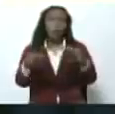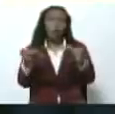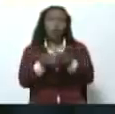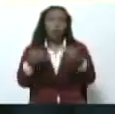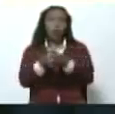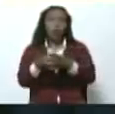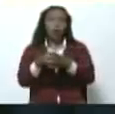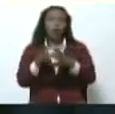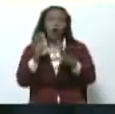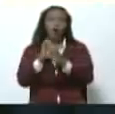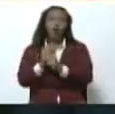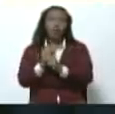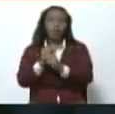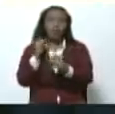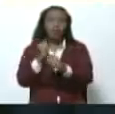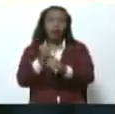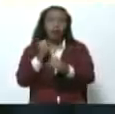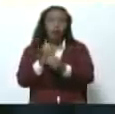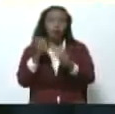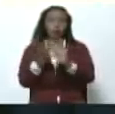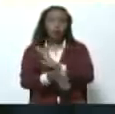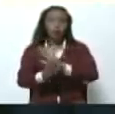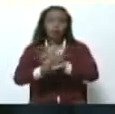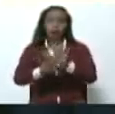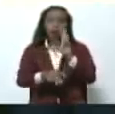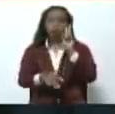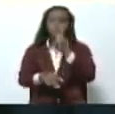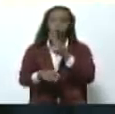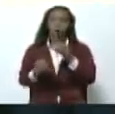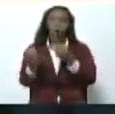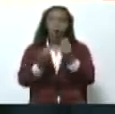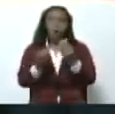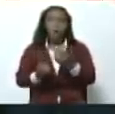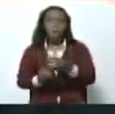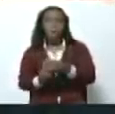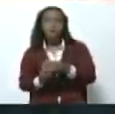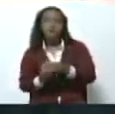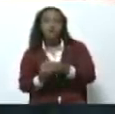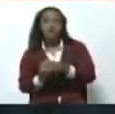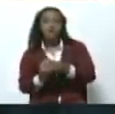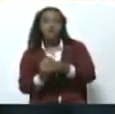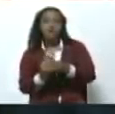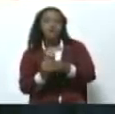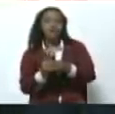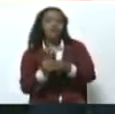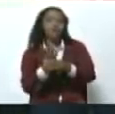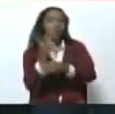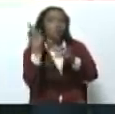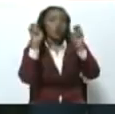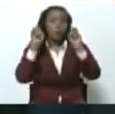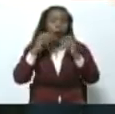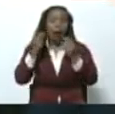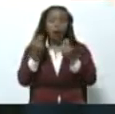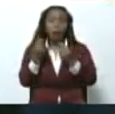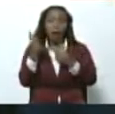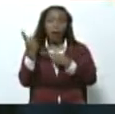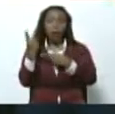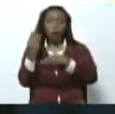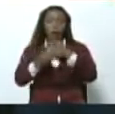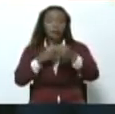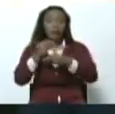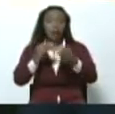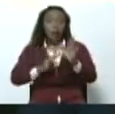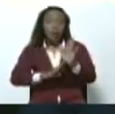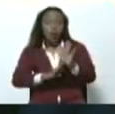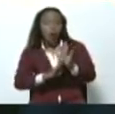de confianza y ya vemos el florecimiento de una nueva economía que va, mira,